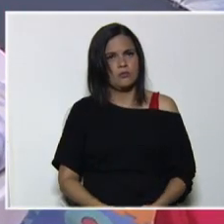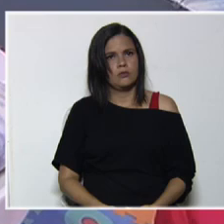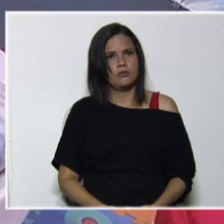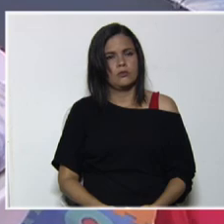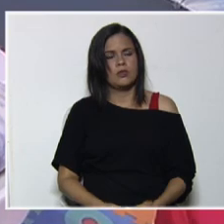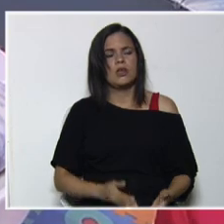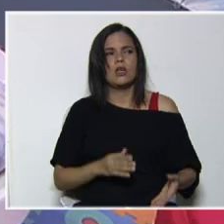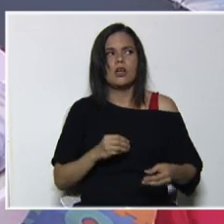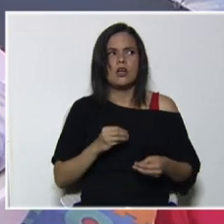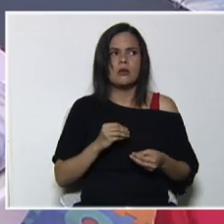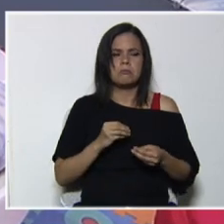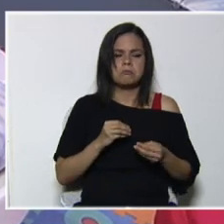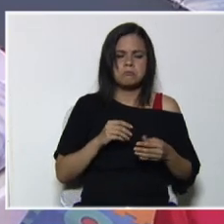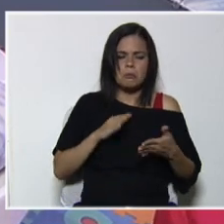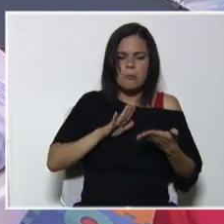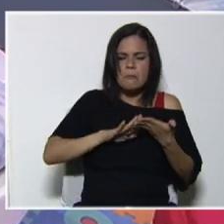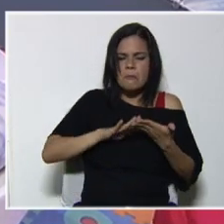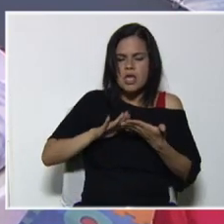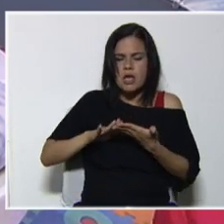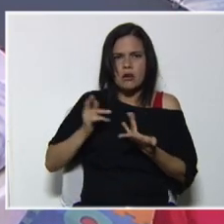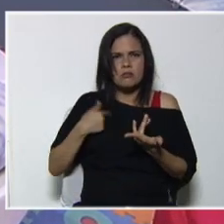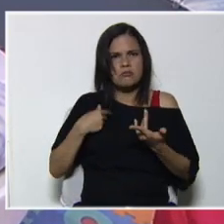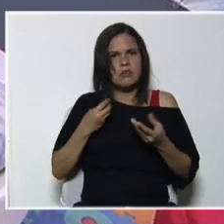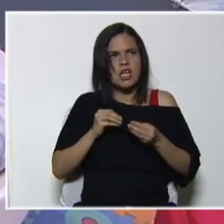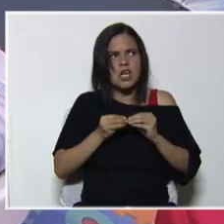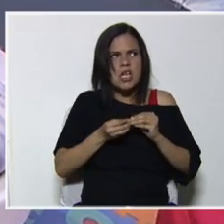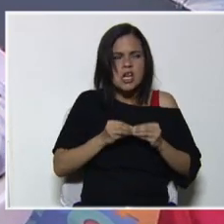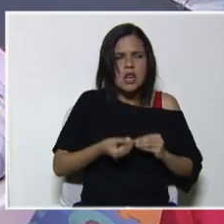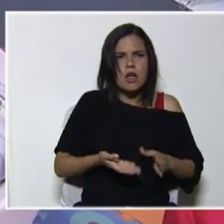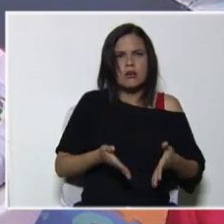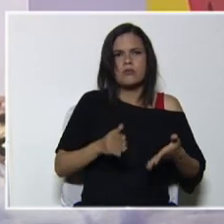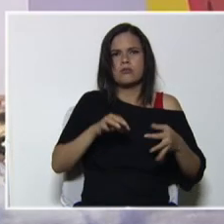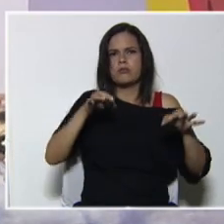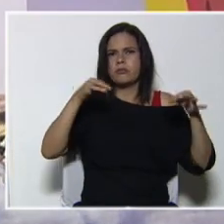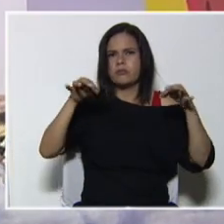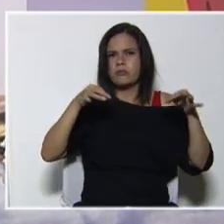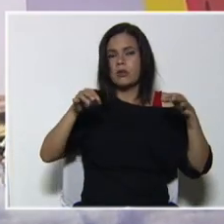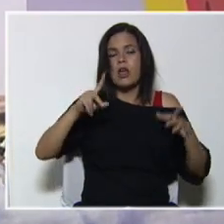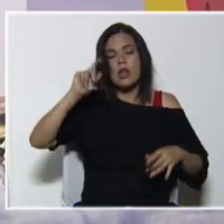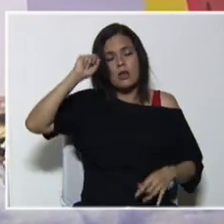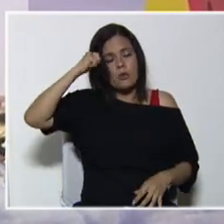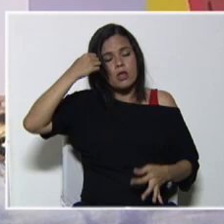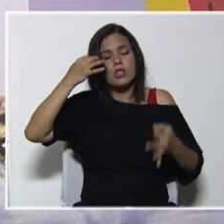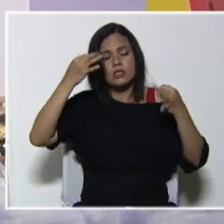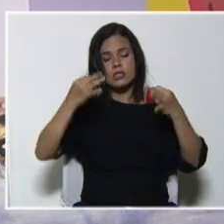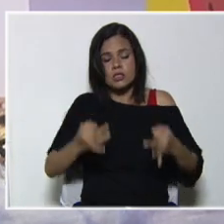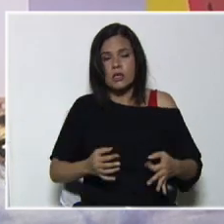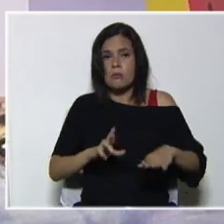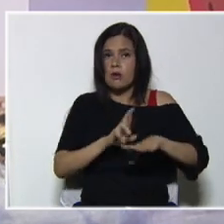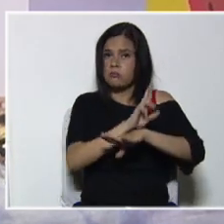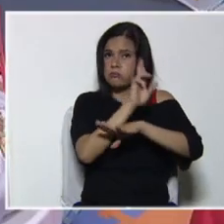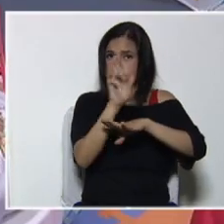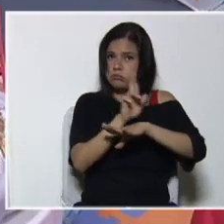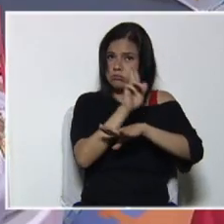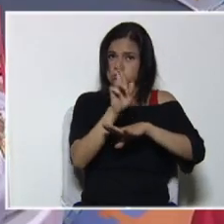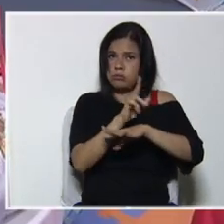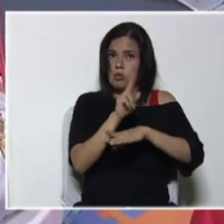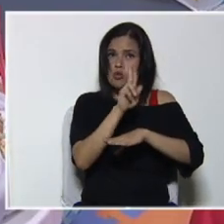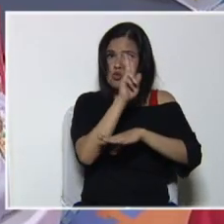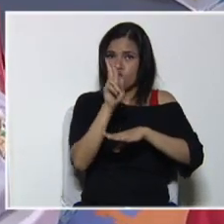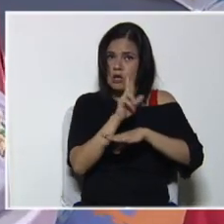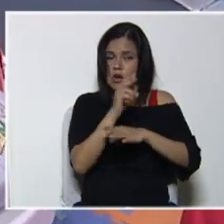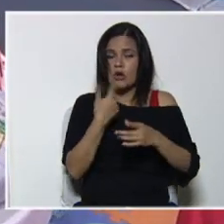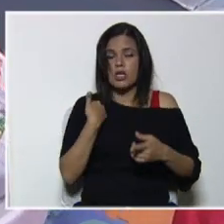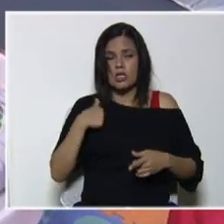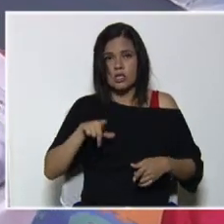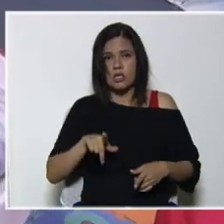un cartón, lo que ustedes tengan en casa. Recuerden siempre reutilizar lo que ya tienen. Si tienen hojas que puedan reciclar, lo